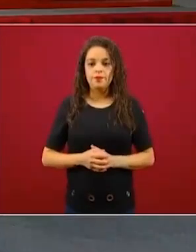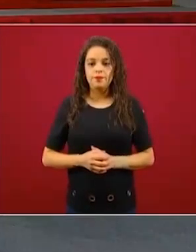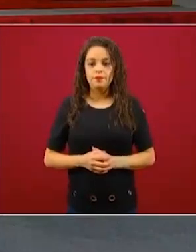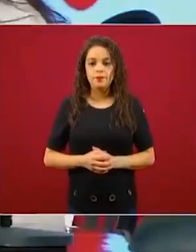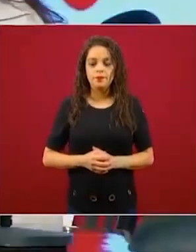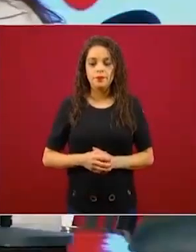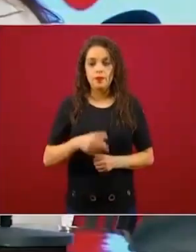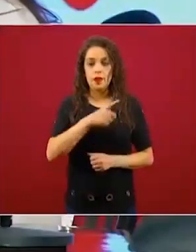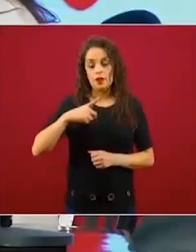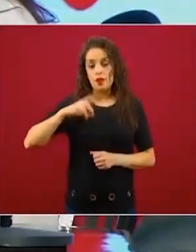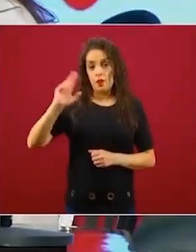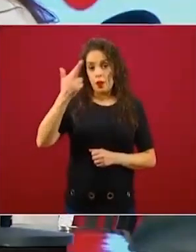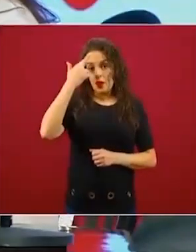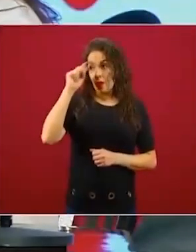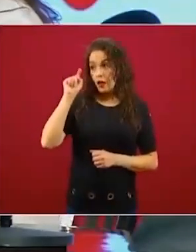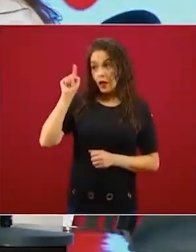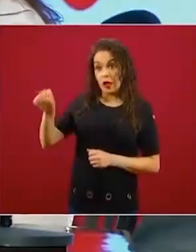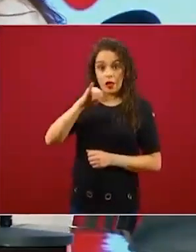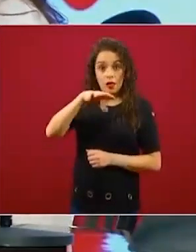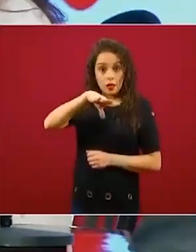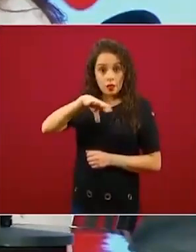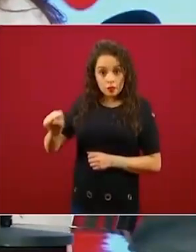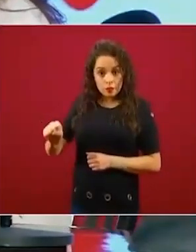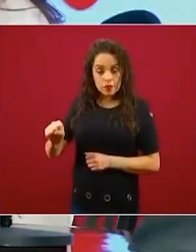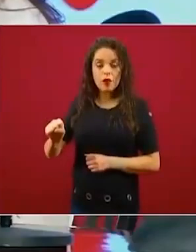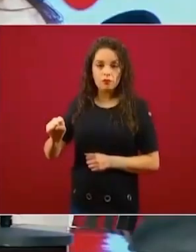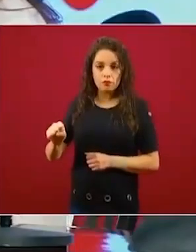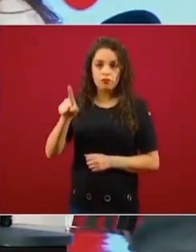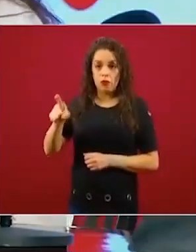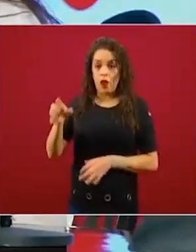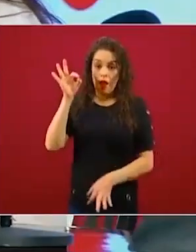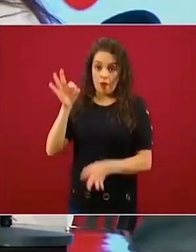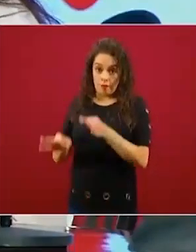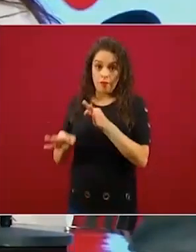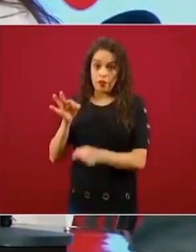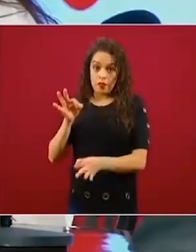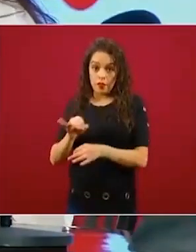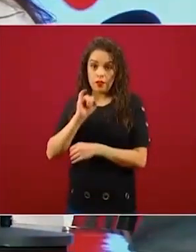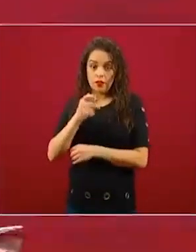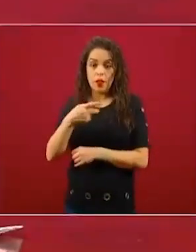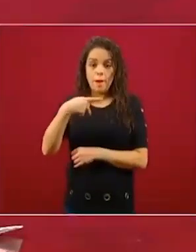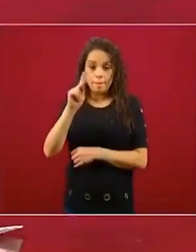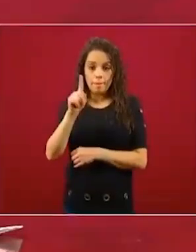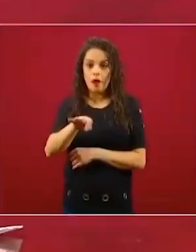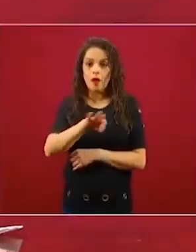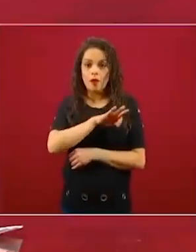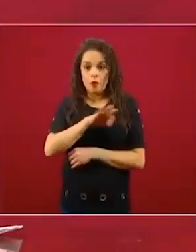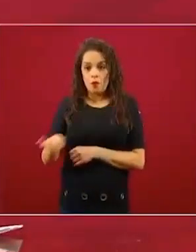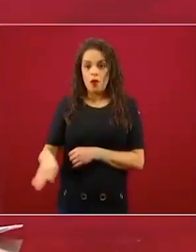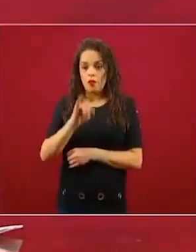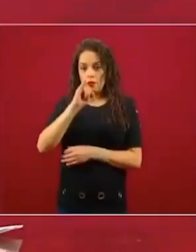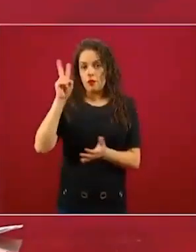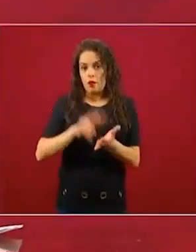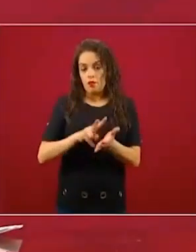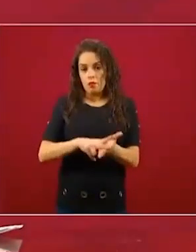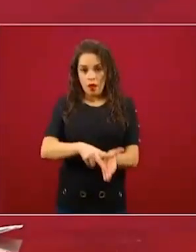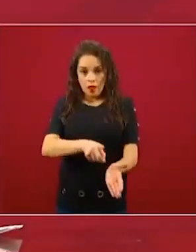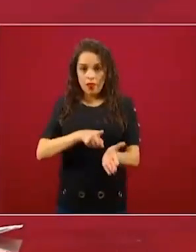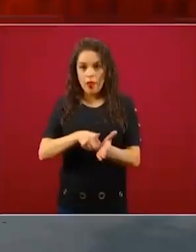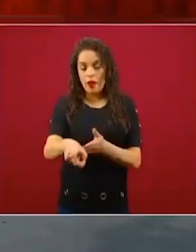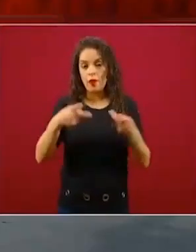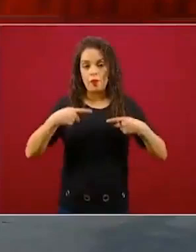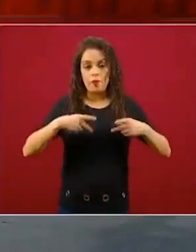caso el Instituto Mexicano del Seguro Social, si bien es un ente fiscalizador, también es un ente garante de los derechos de los trabajadores y por eso la